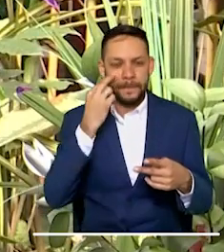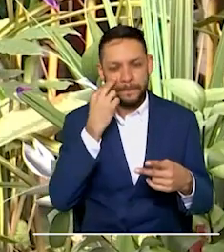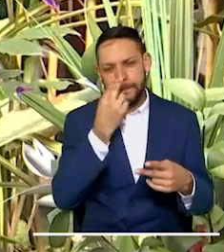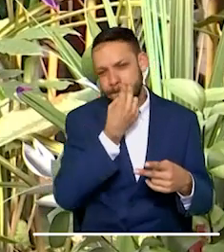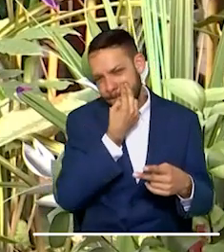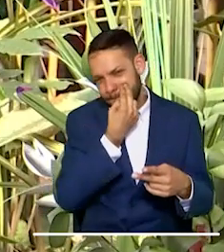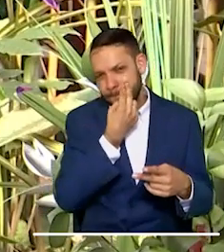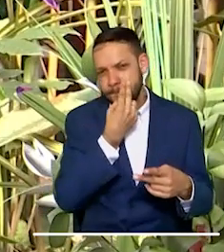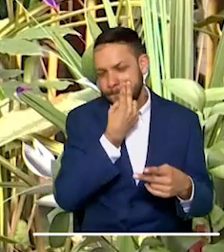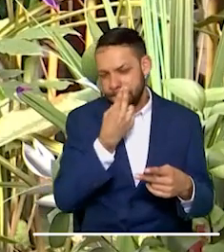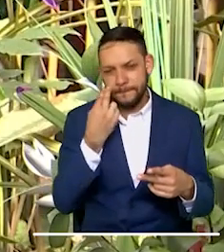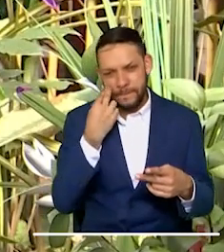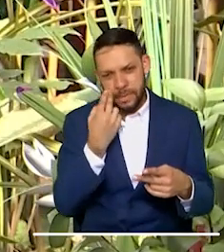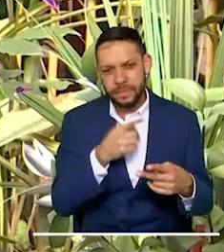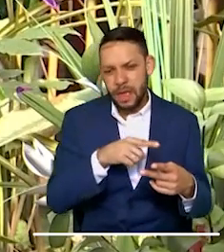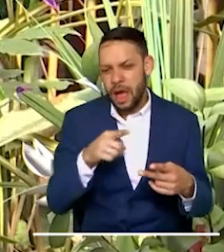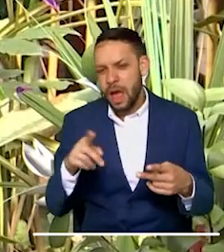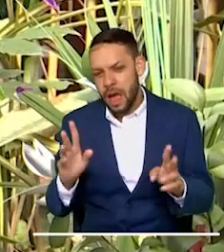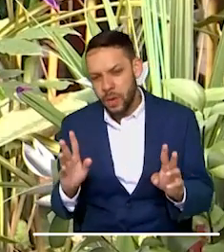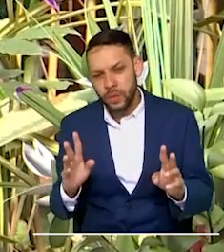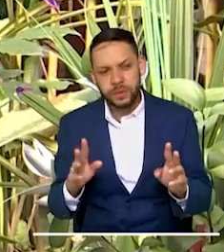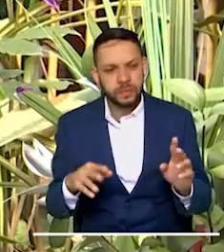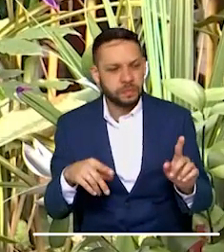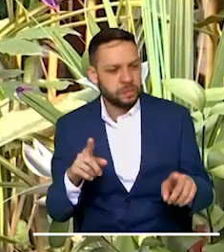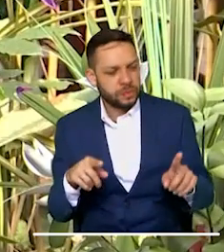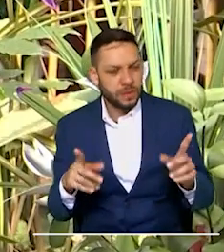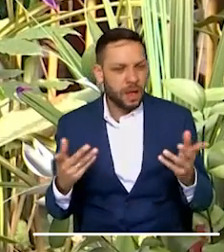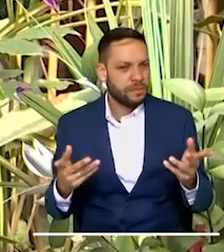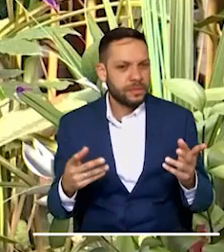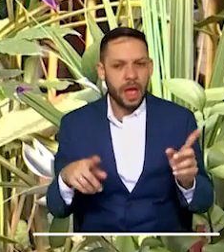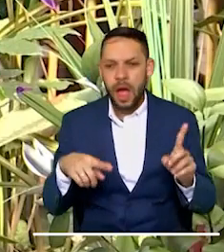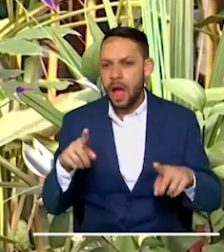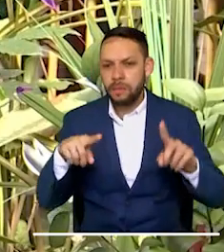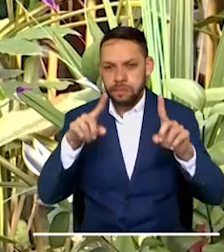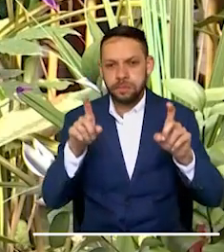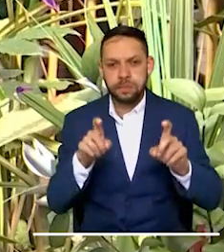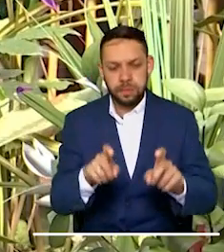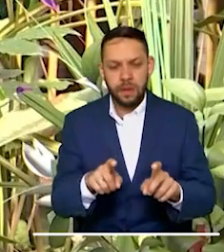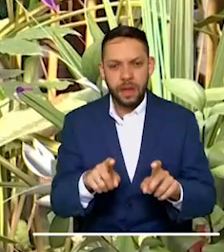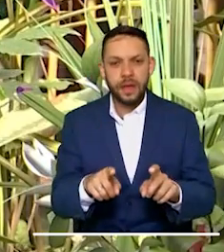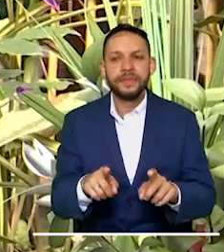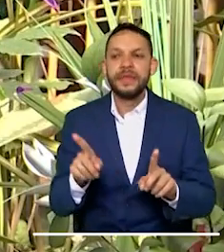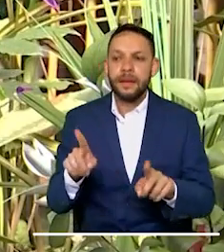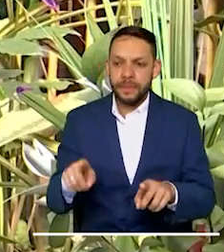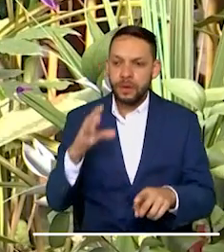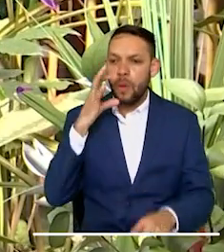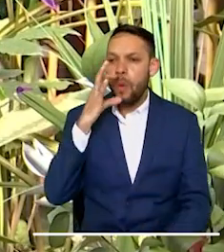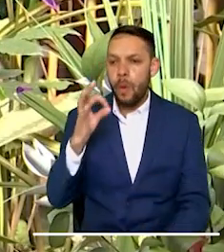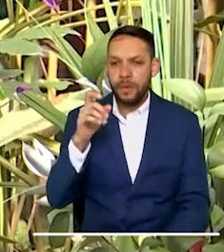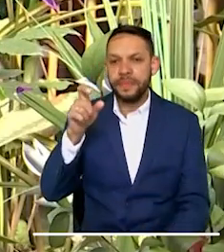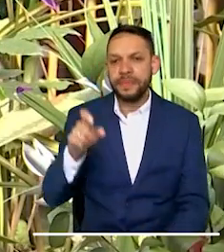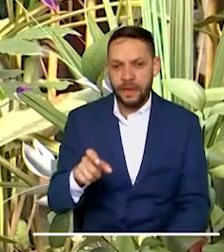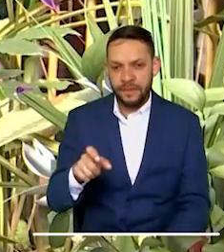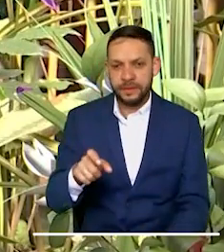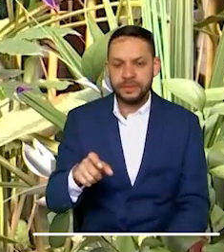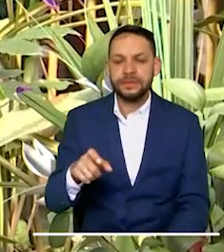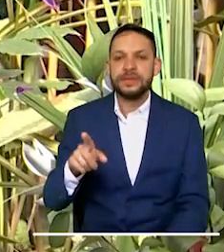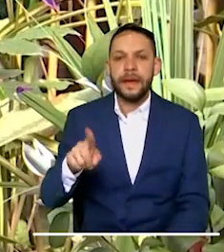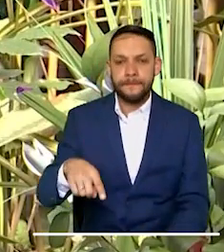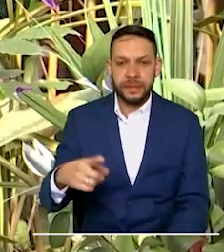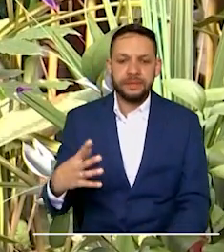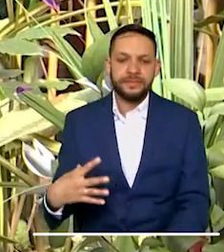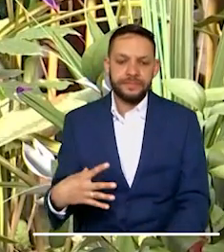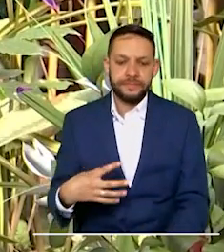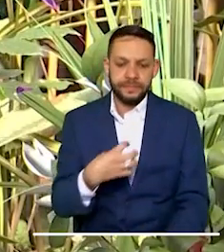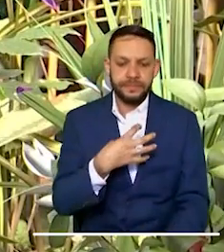sé, muchas de las personas no tienen la idea de que a nosotros, a los hombres, también nos da cáncer de seno. Es